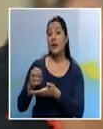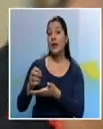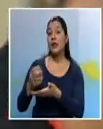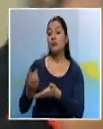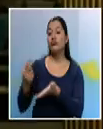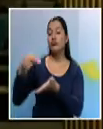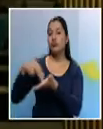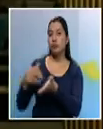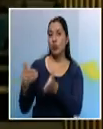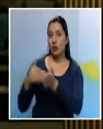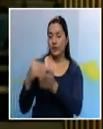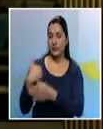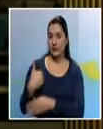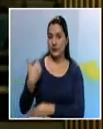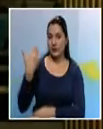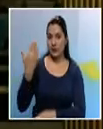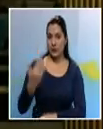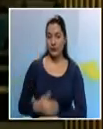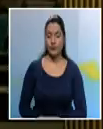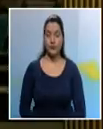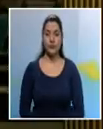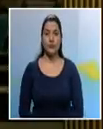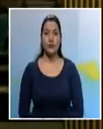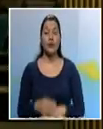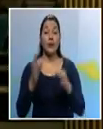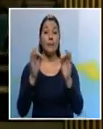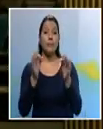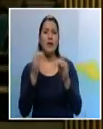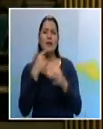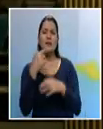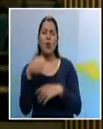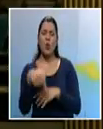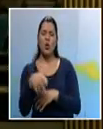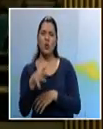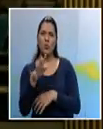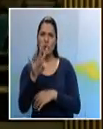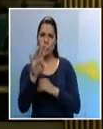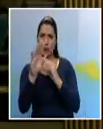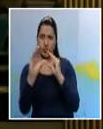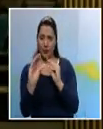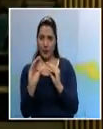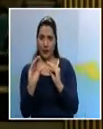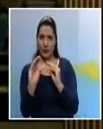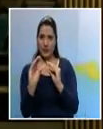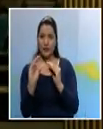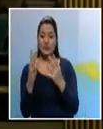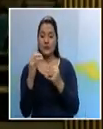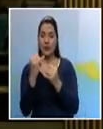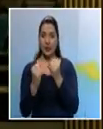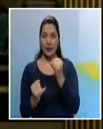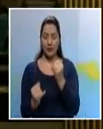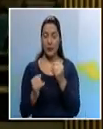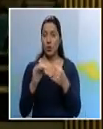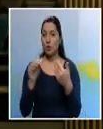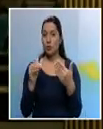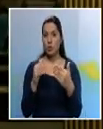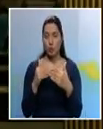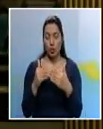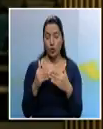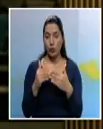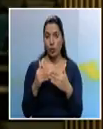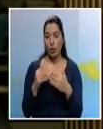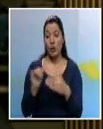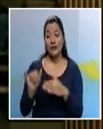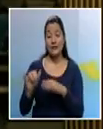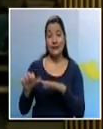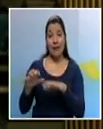Señor. Bien, entonces repetimos que a eso de las 4 de la tarde concluyó todo lo que fue